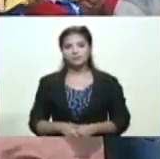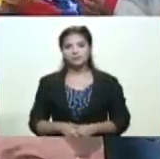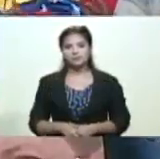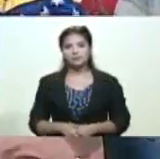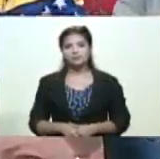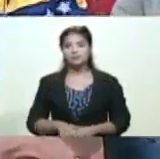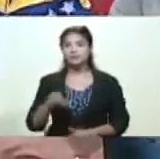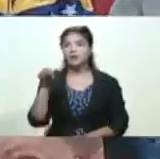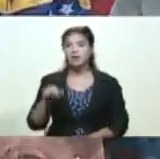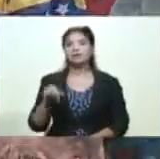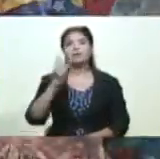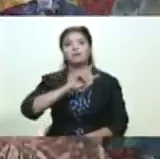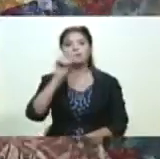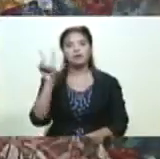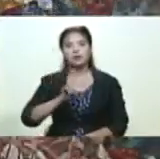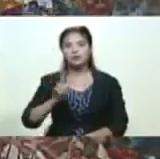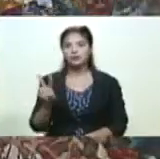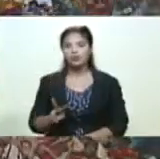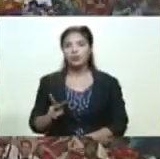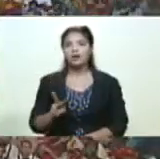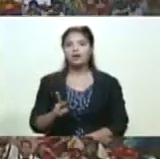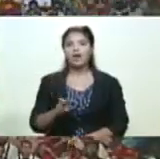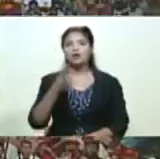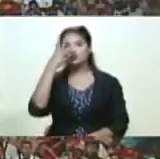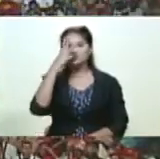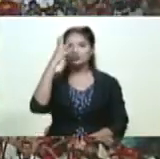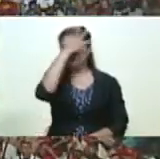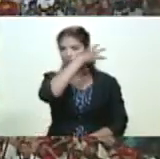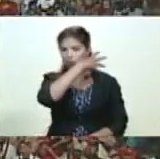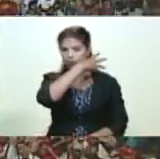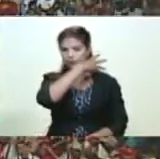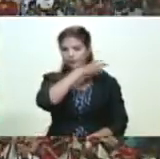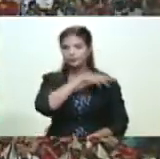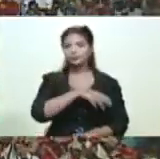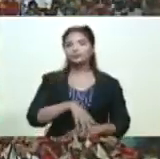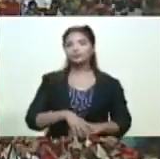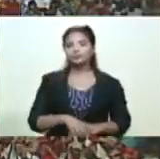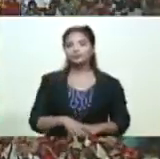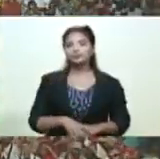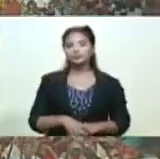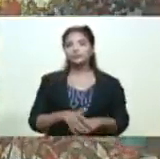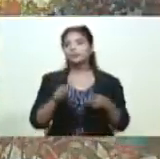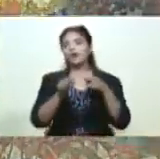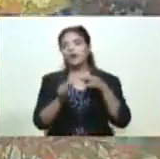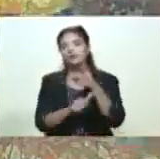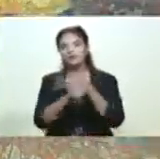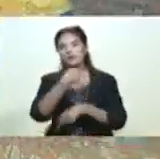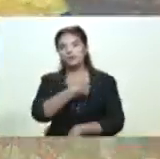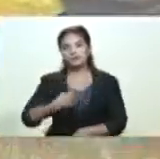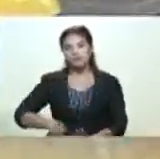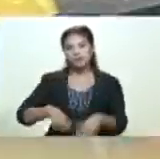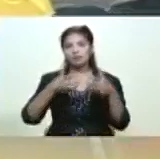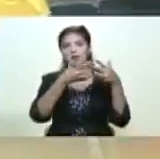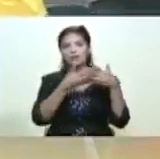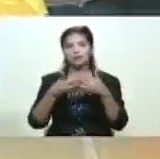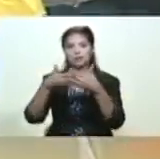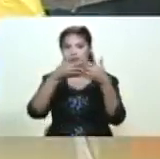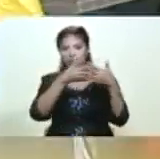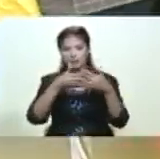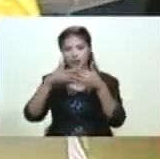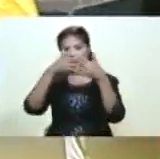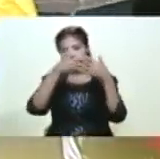En Venezuela, dice Donald Trump, dice el vicepresidente de Estados Unidos,